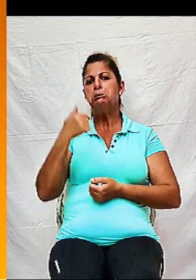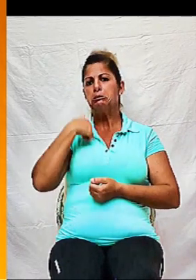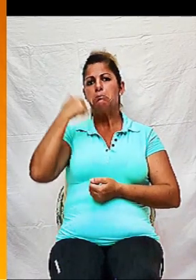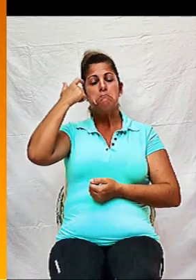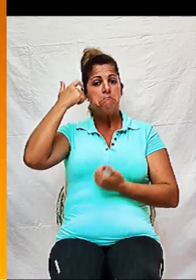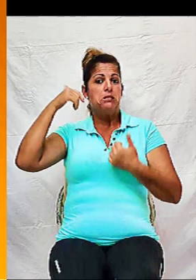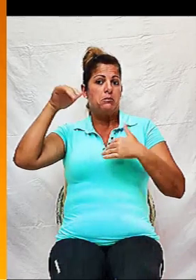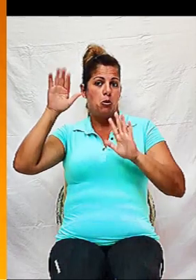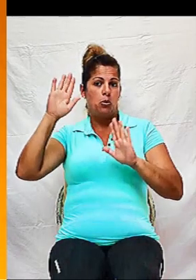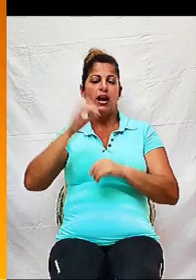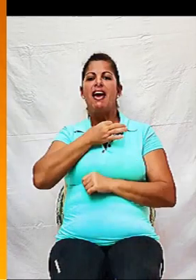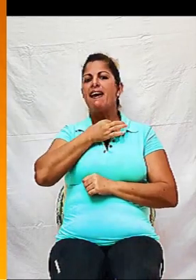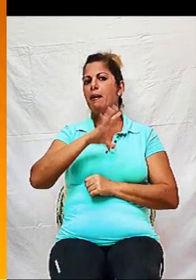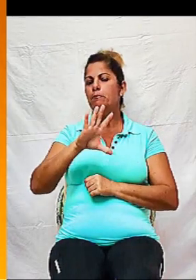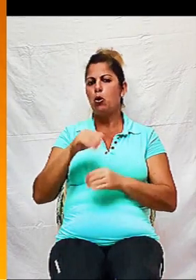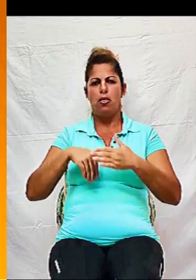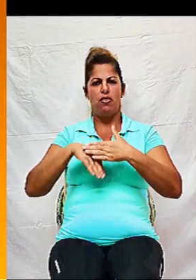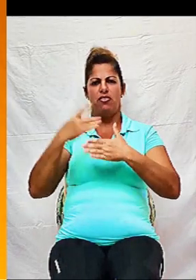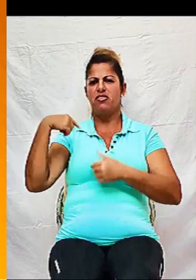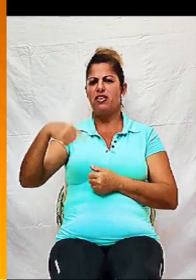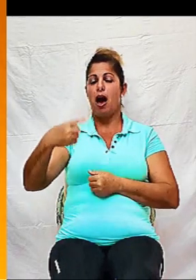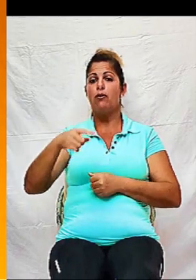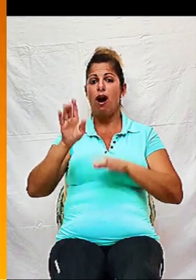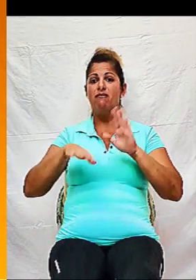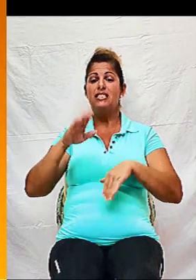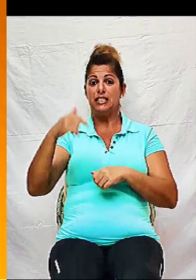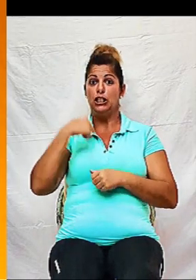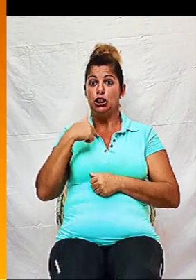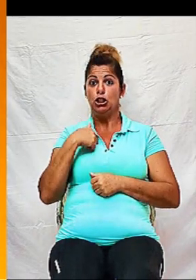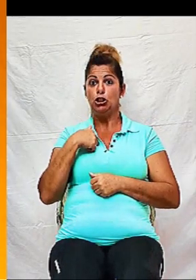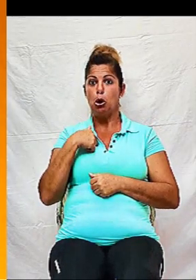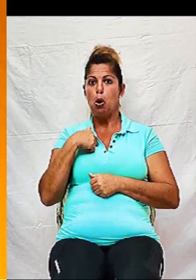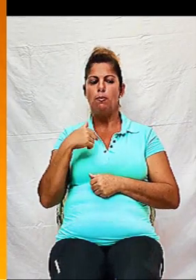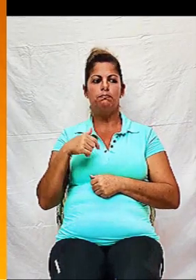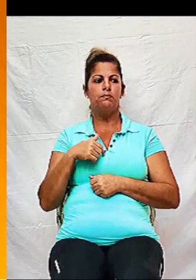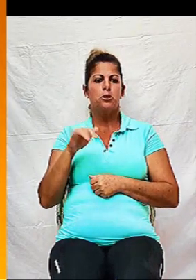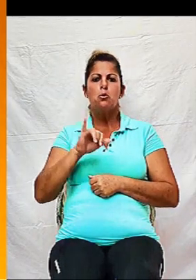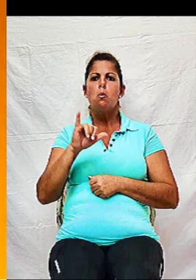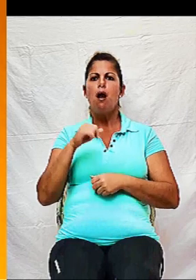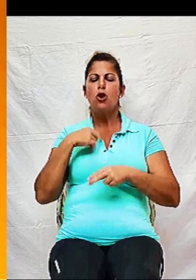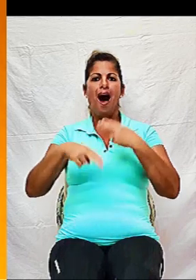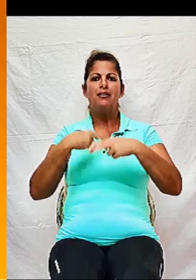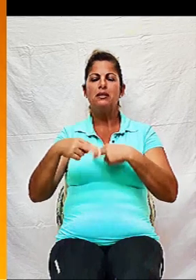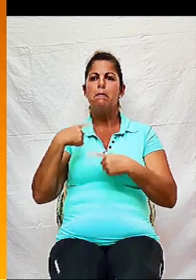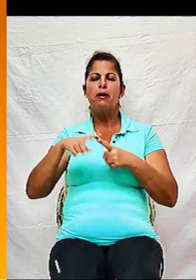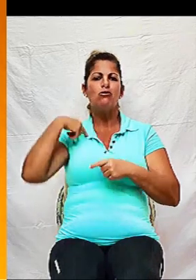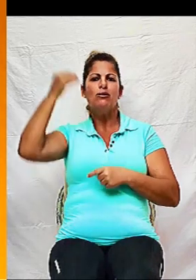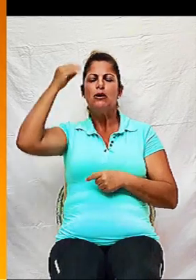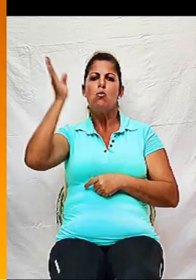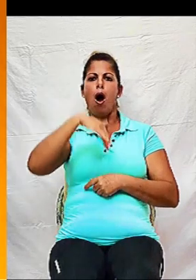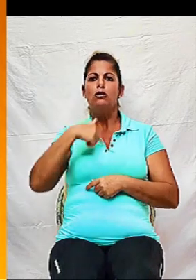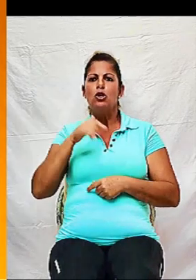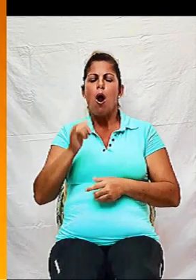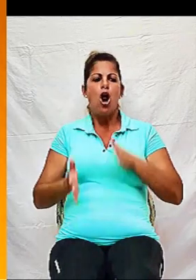Se me ocurren ejemplos cotidianos en los que me he pillado haciendo las cosas de modo reflejo o